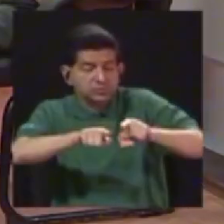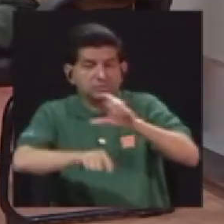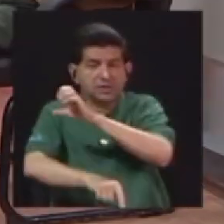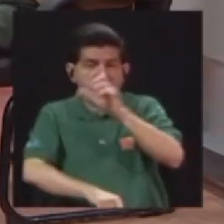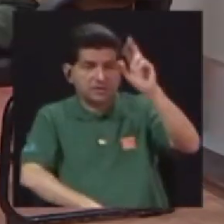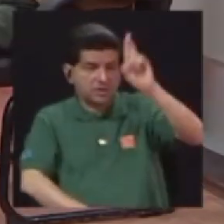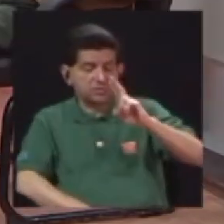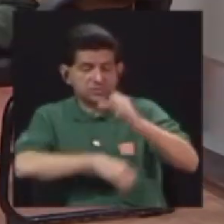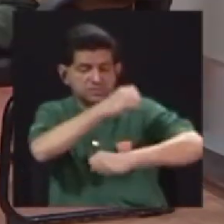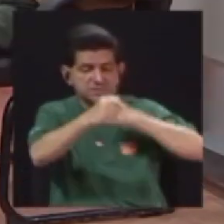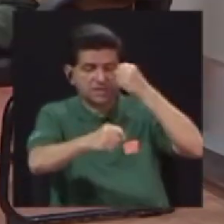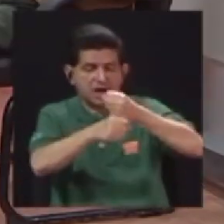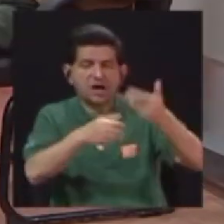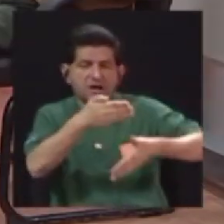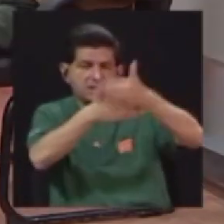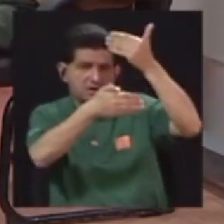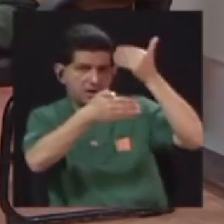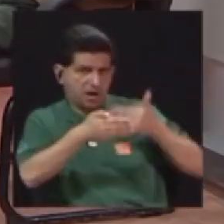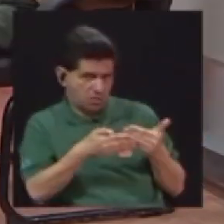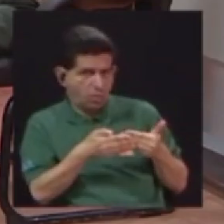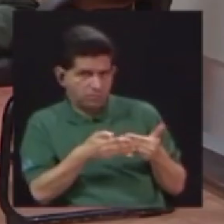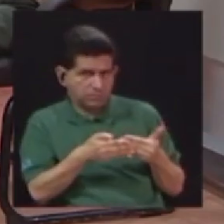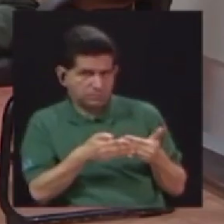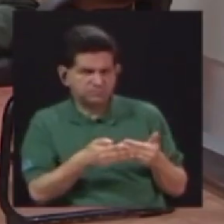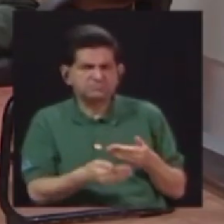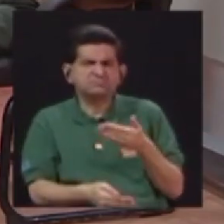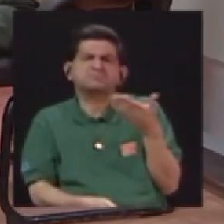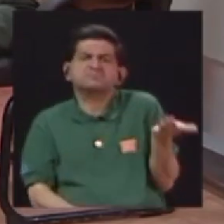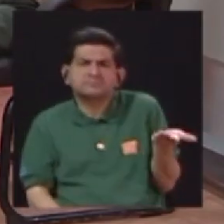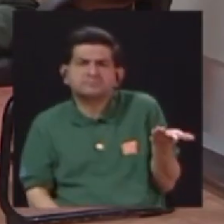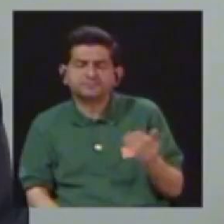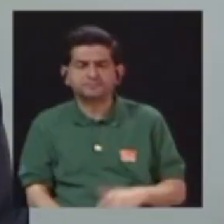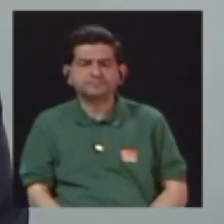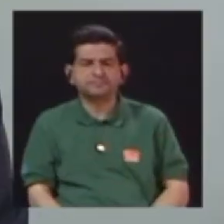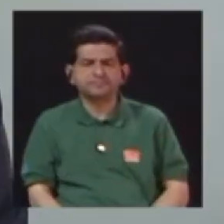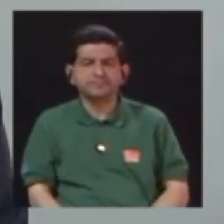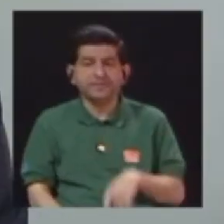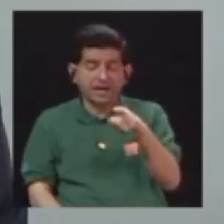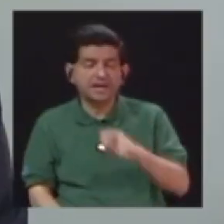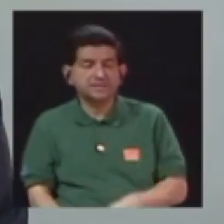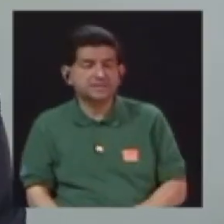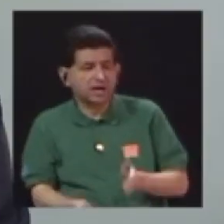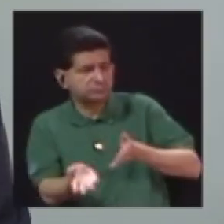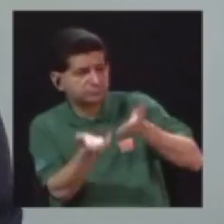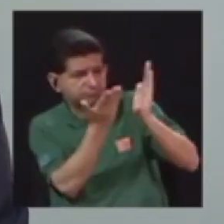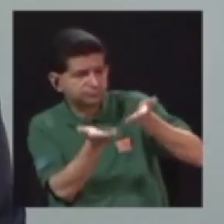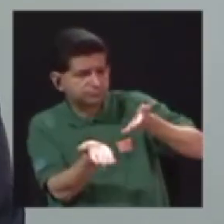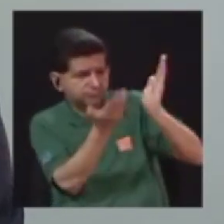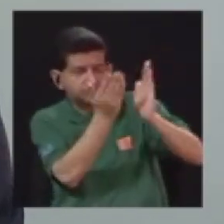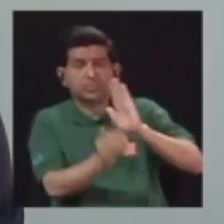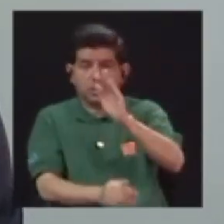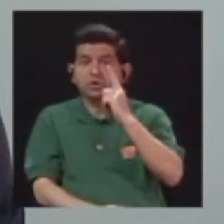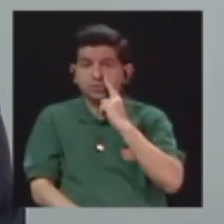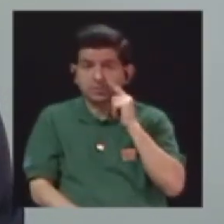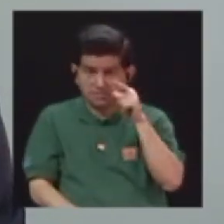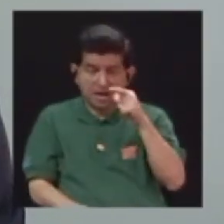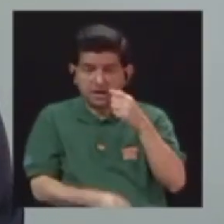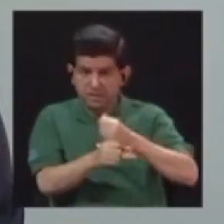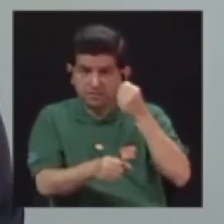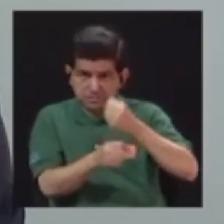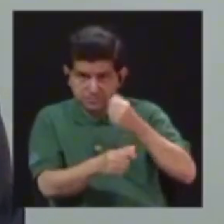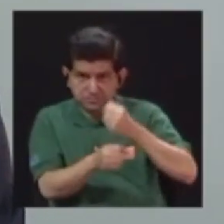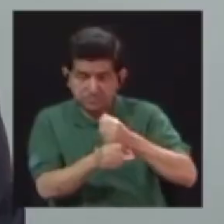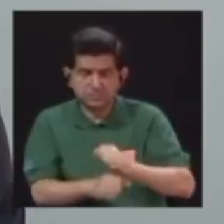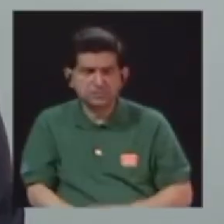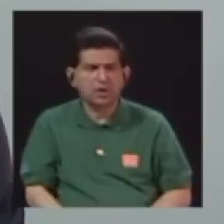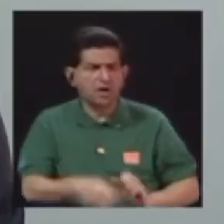Rica del siglo anterior era que la exportación, y su padre era exportador,